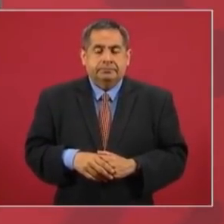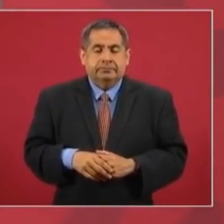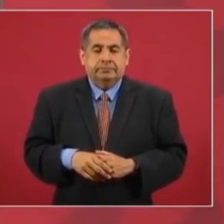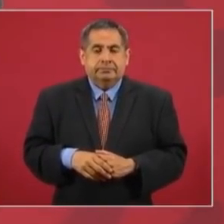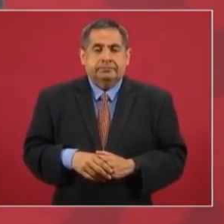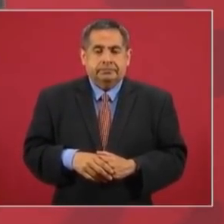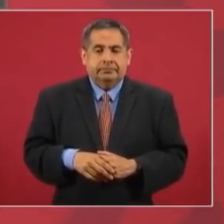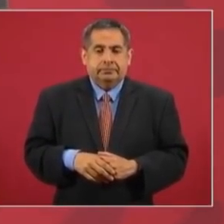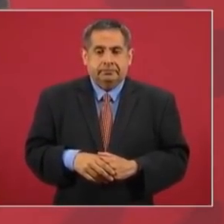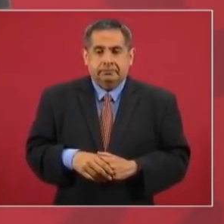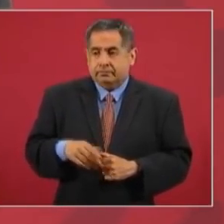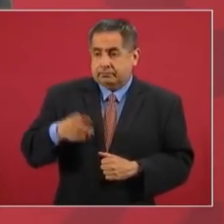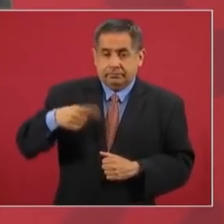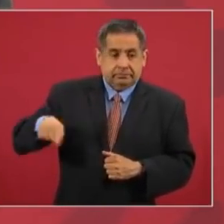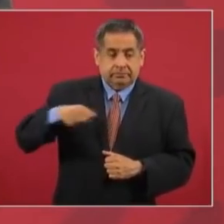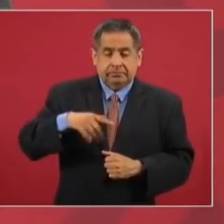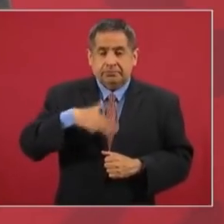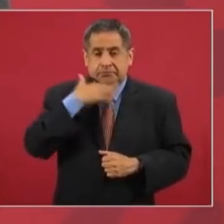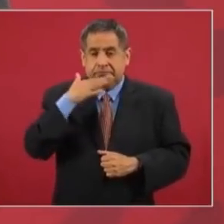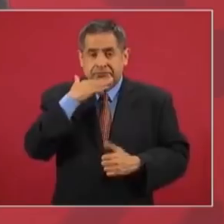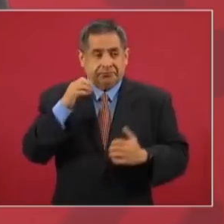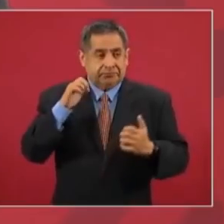Y hacían fraude